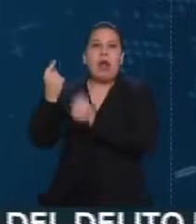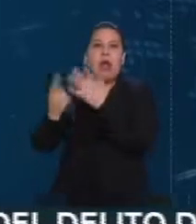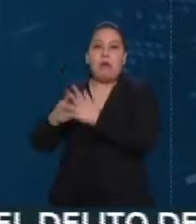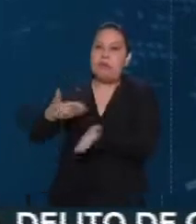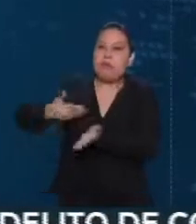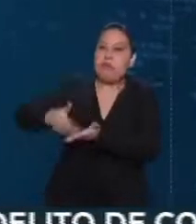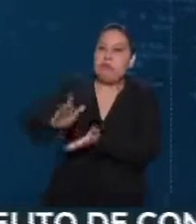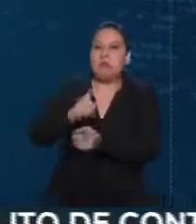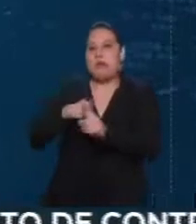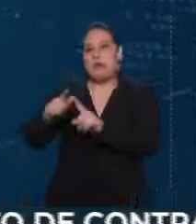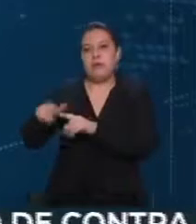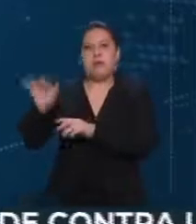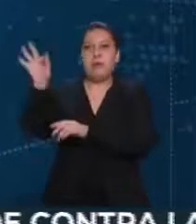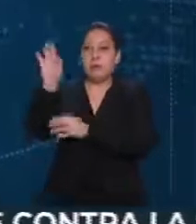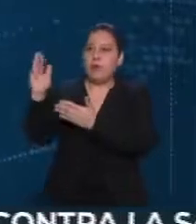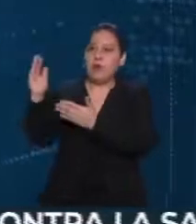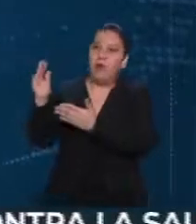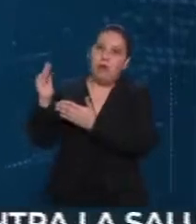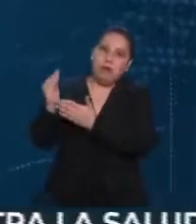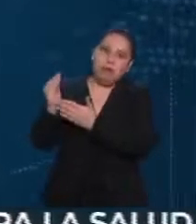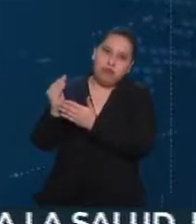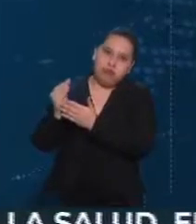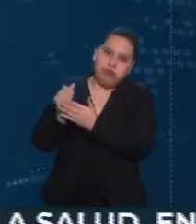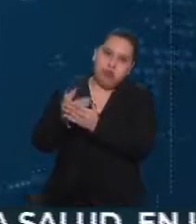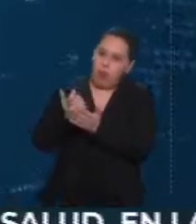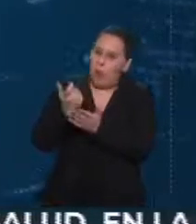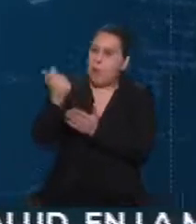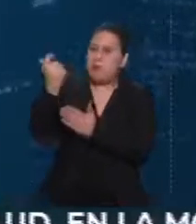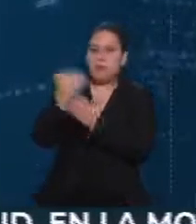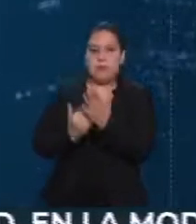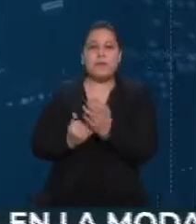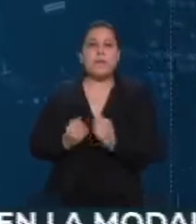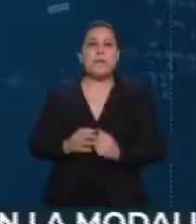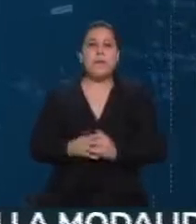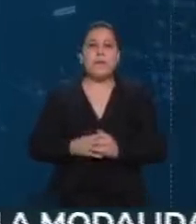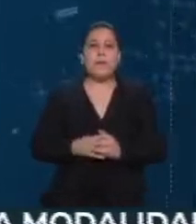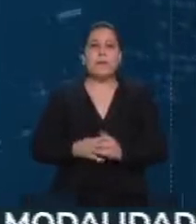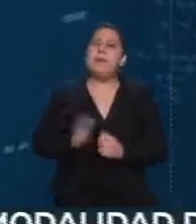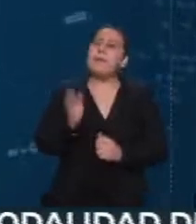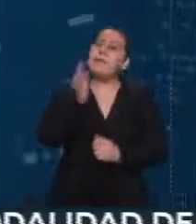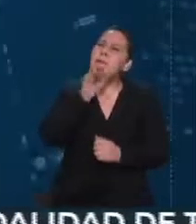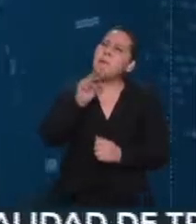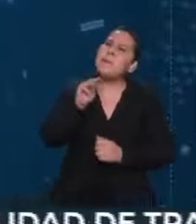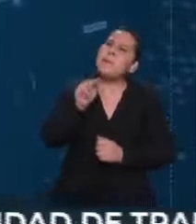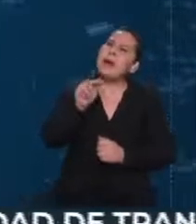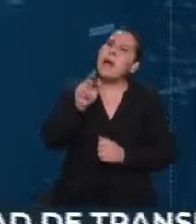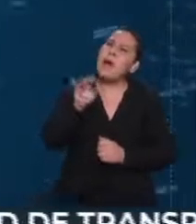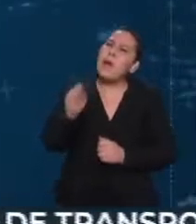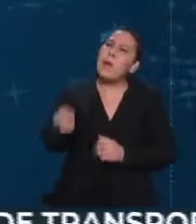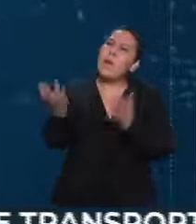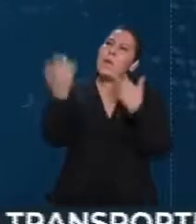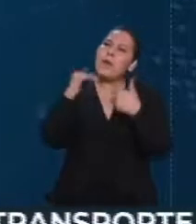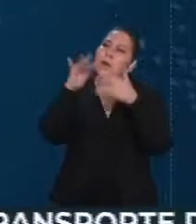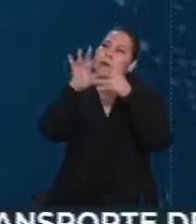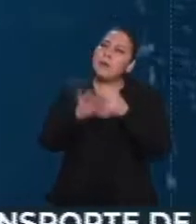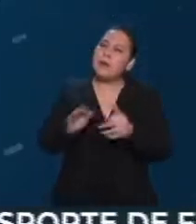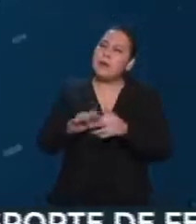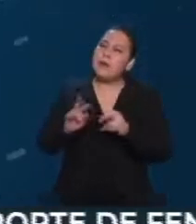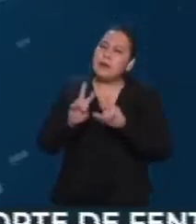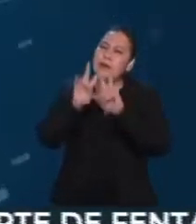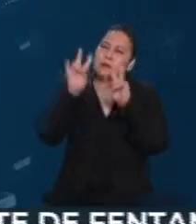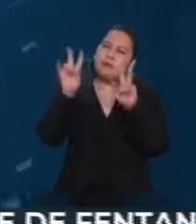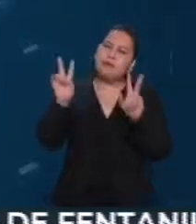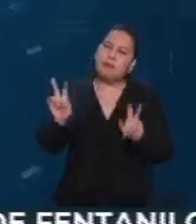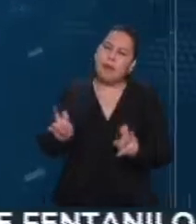¿no? Sí, totalmente excepcional. Mario, nos quedan un par de minutitos, pero quisiera aprovecharlos para que nos hablaras un